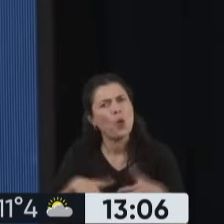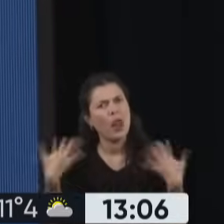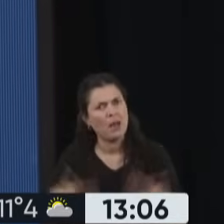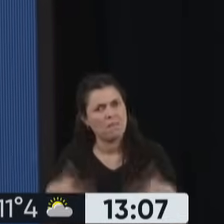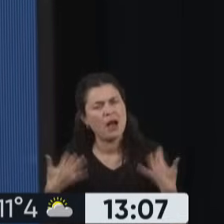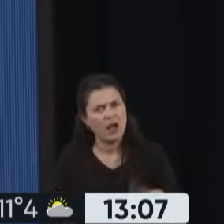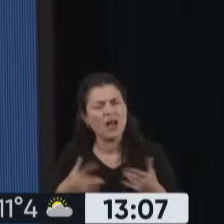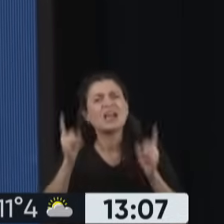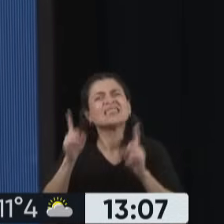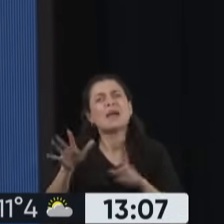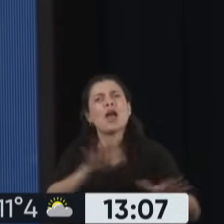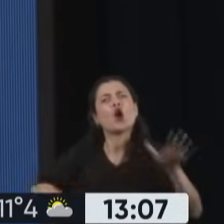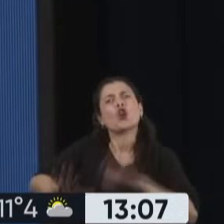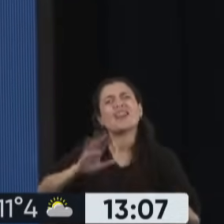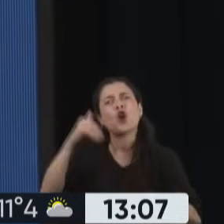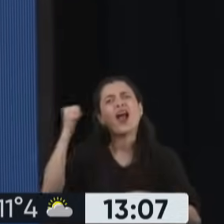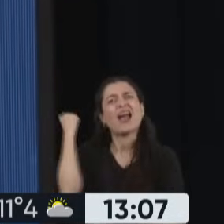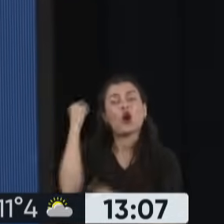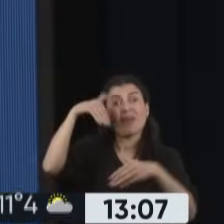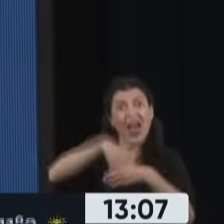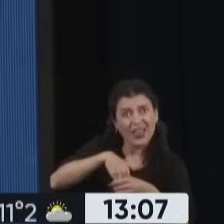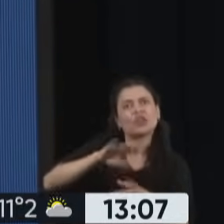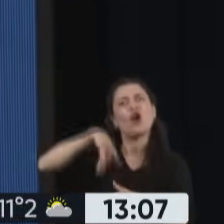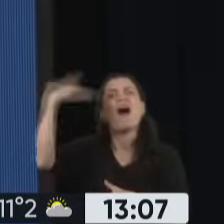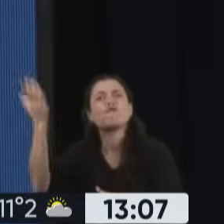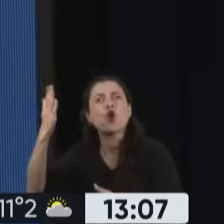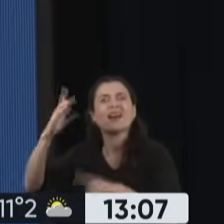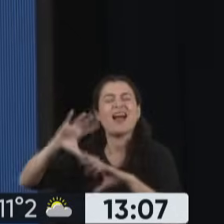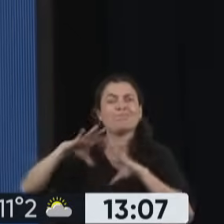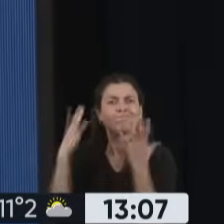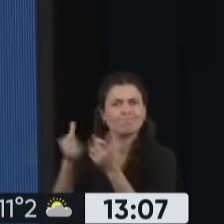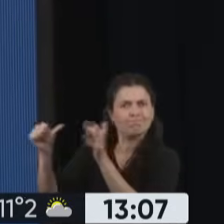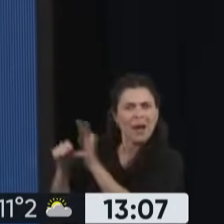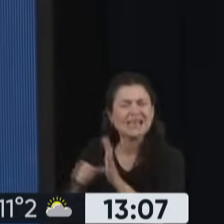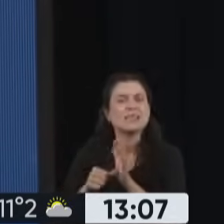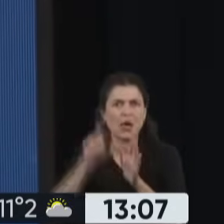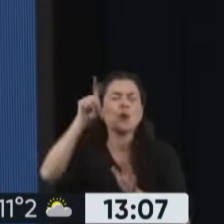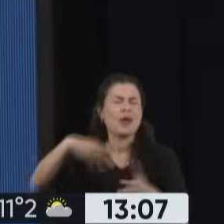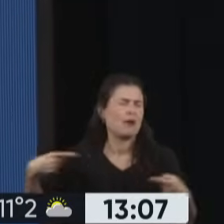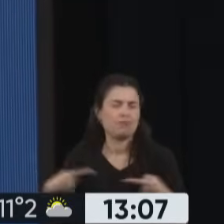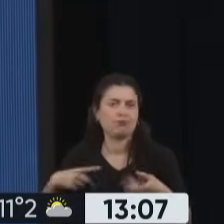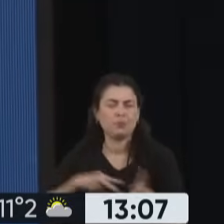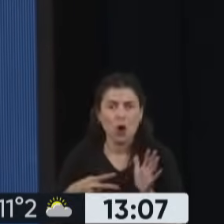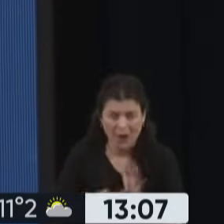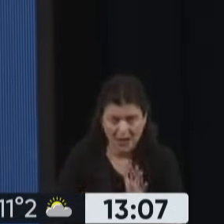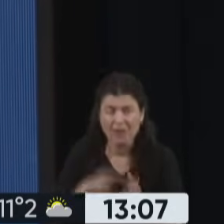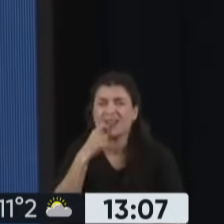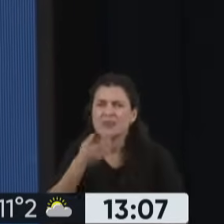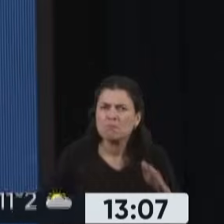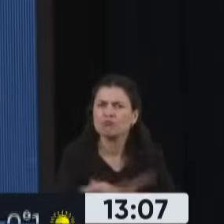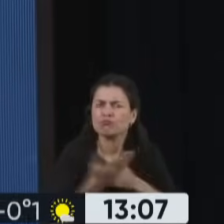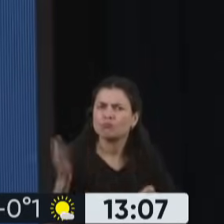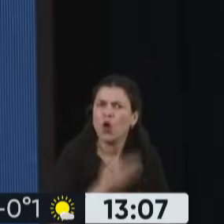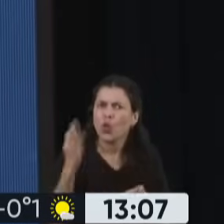también de descoordinación macroeconómica, porque cuando ustedes fijan un precio generando un exceso de demanda,